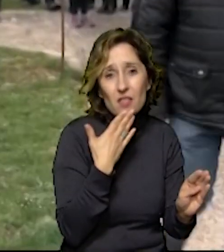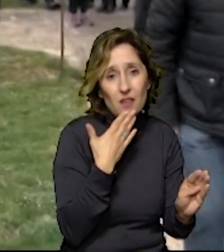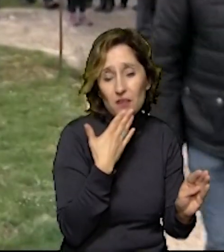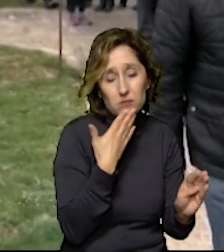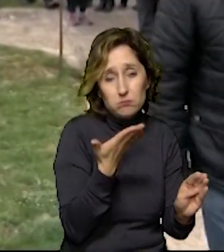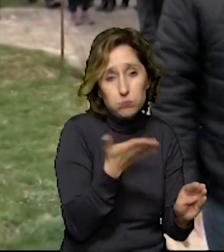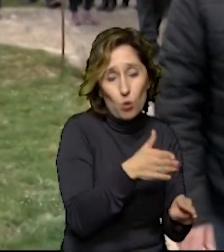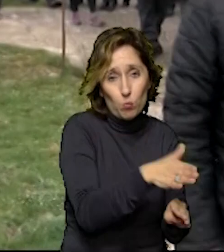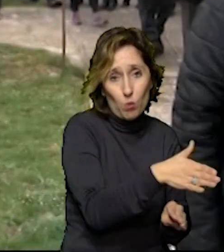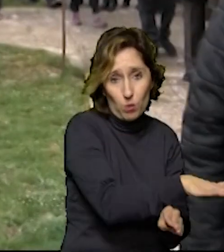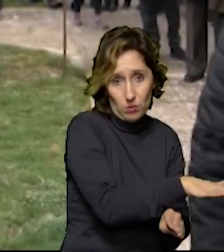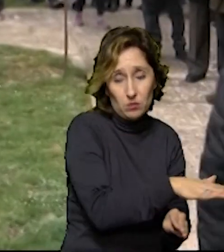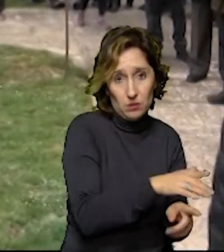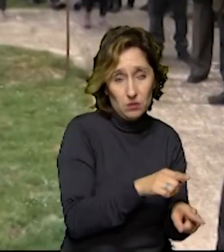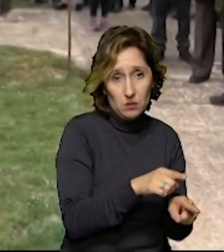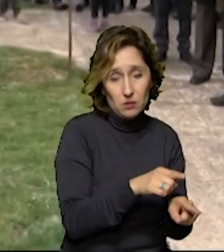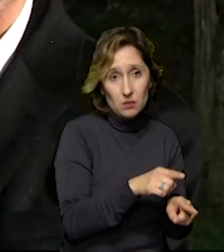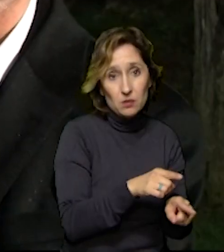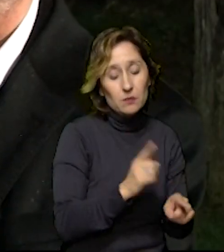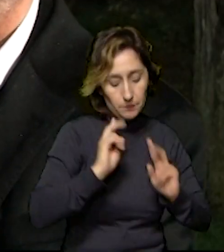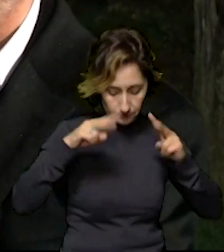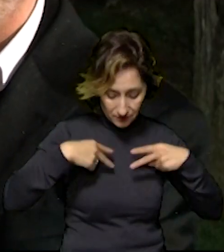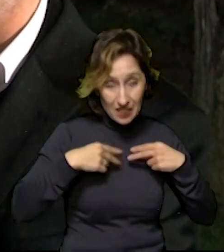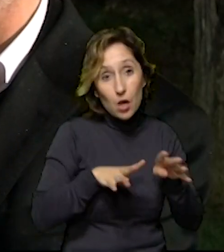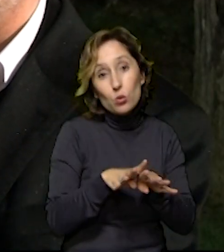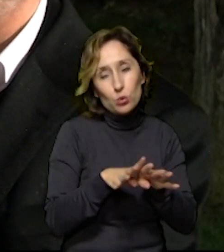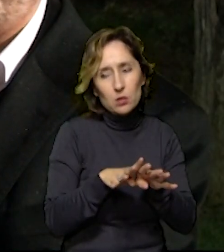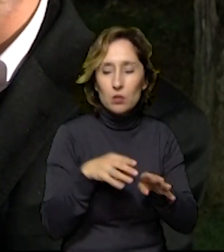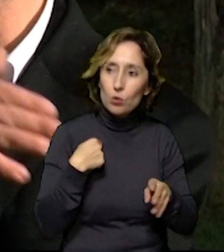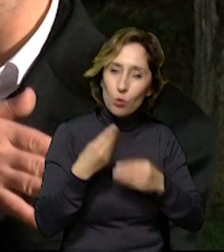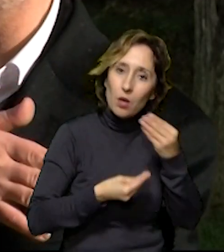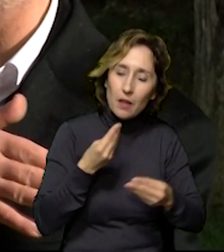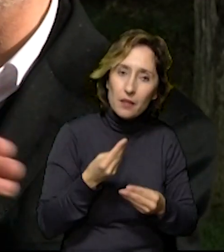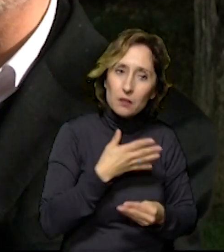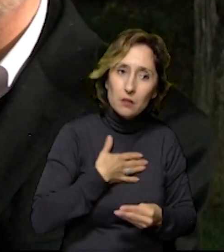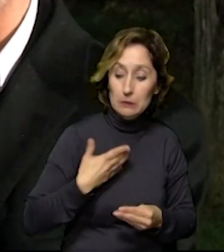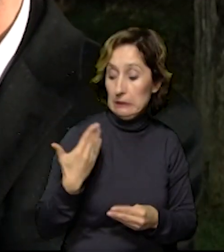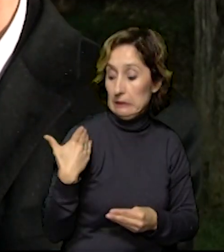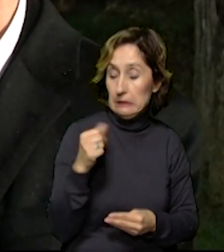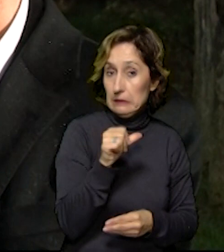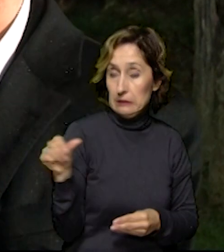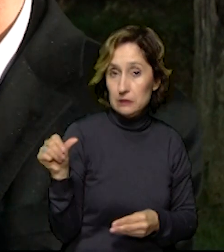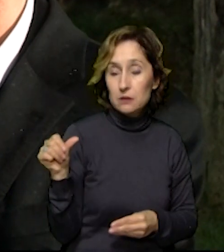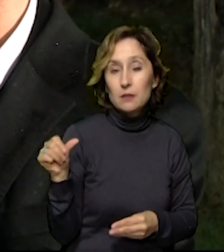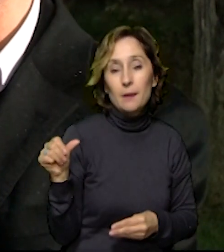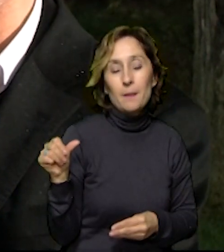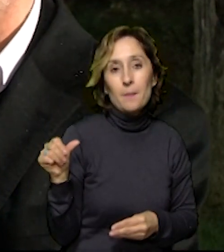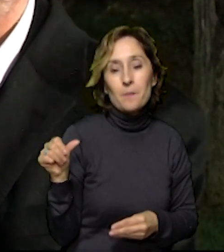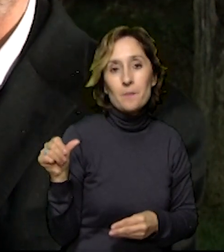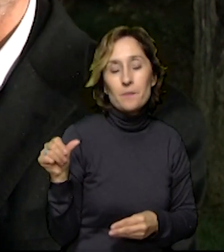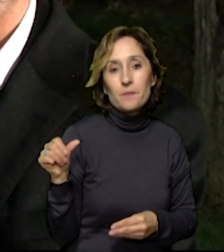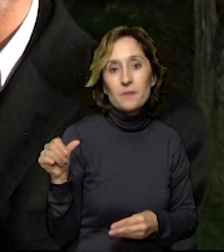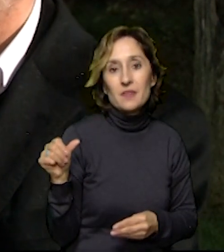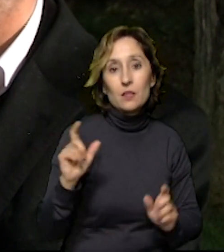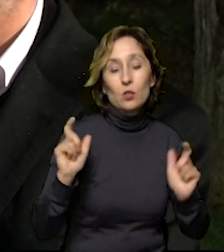dejando. Y eso sí es una autocrítica que la quiero hacer. Mire, esta semana pasada hemos tenido una